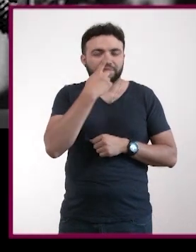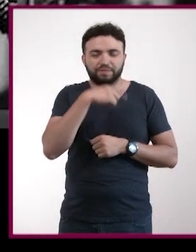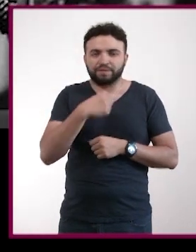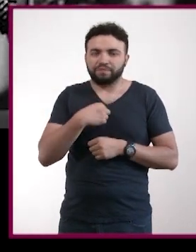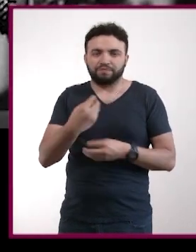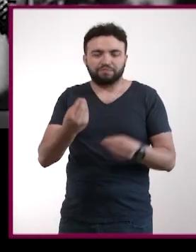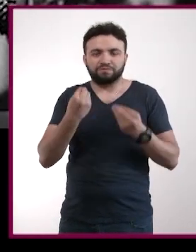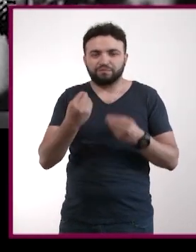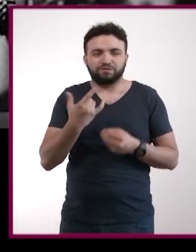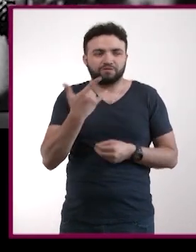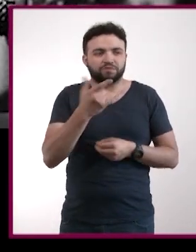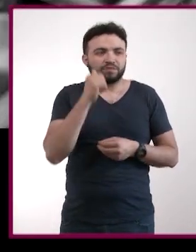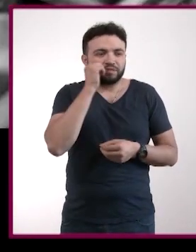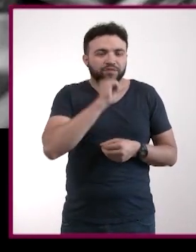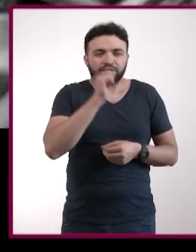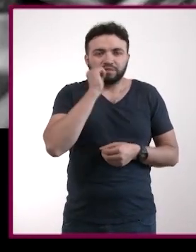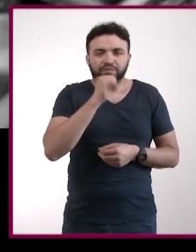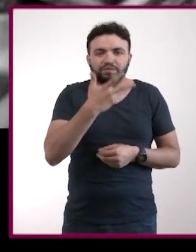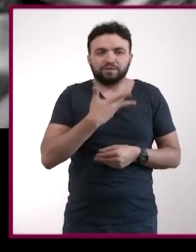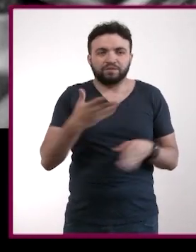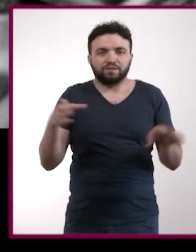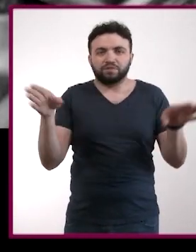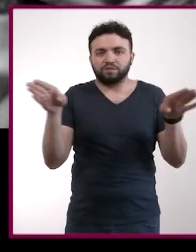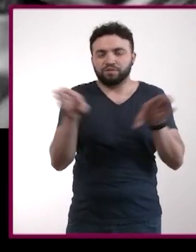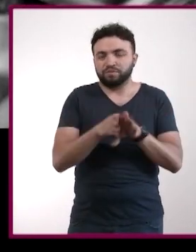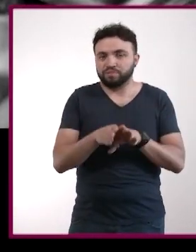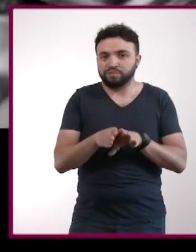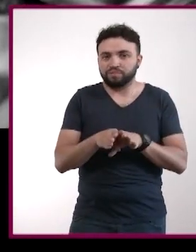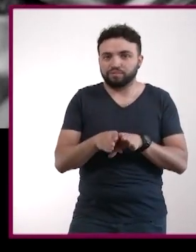muchísimo. O sea, siempre ha habido también como una especie